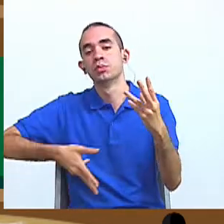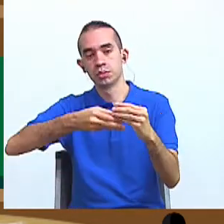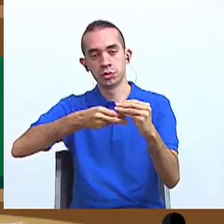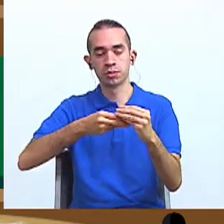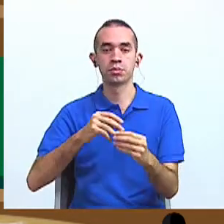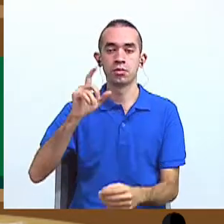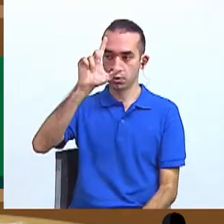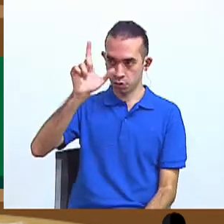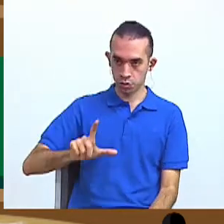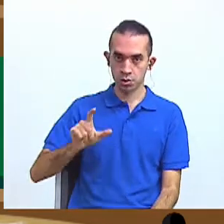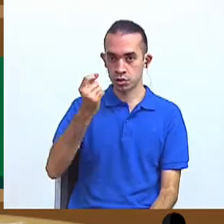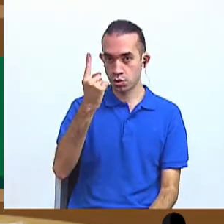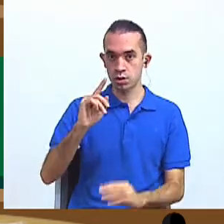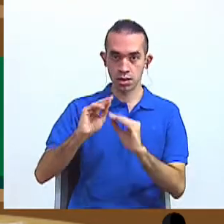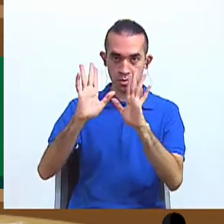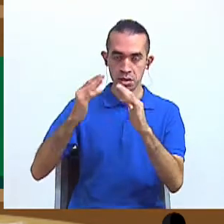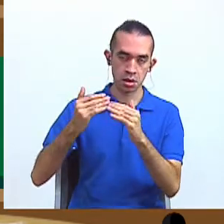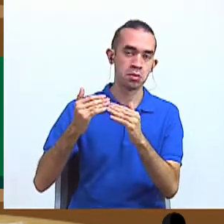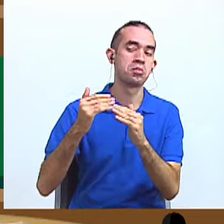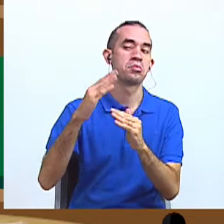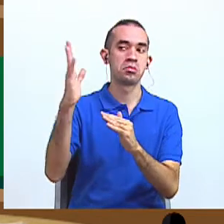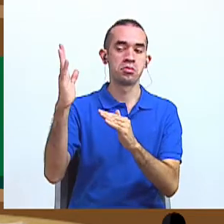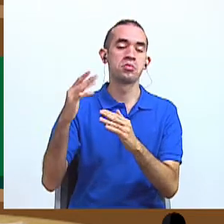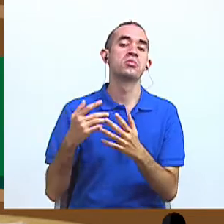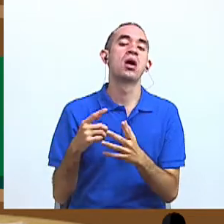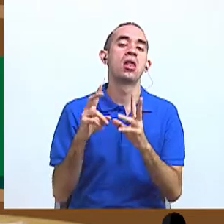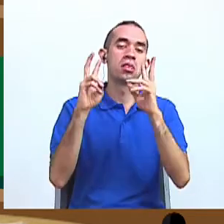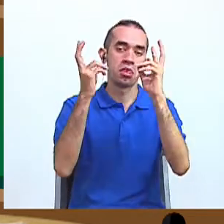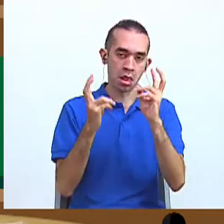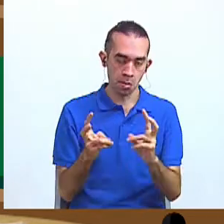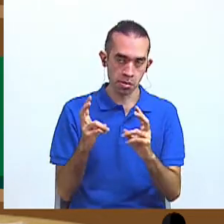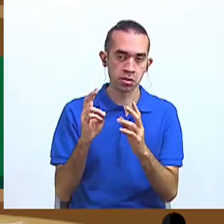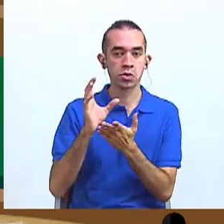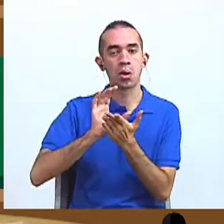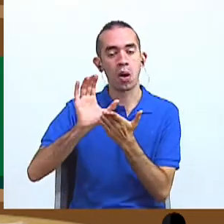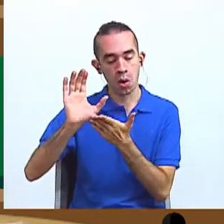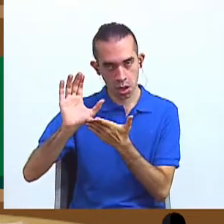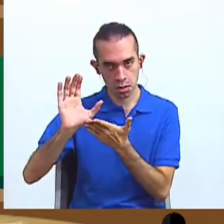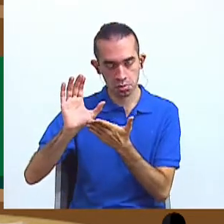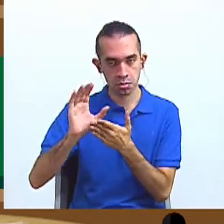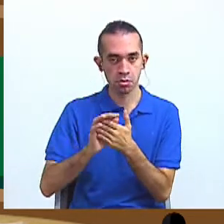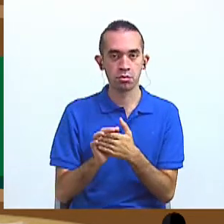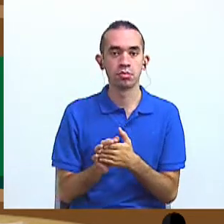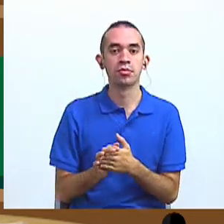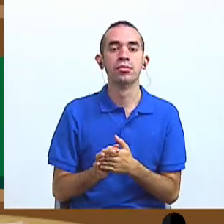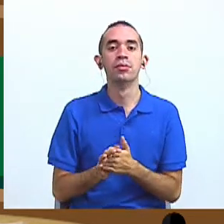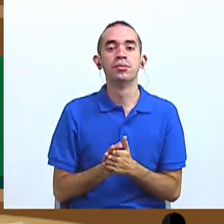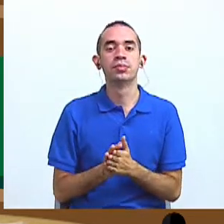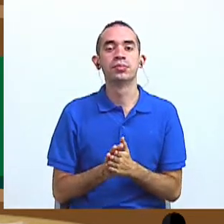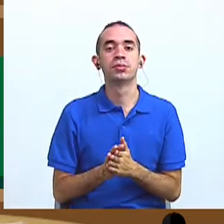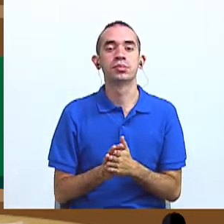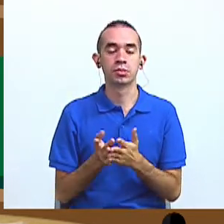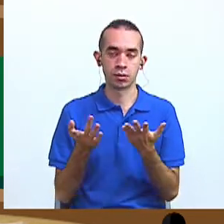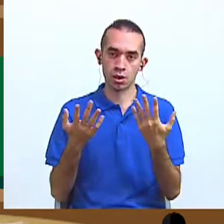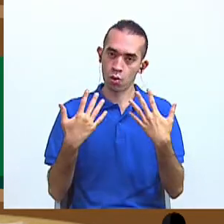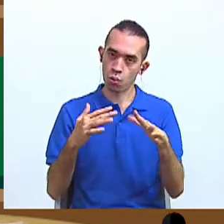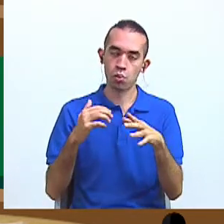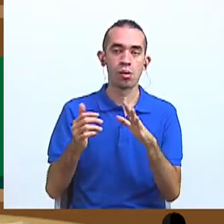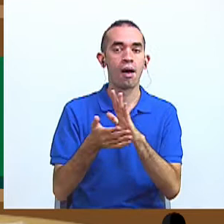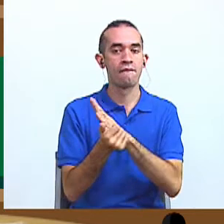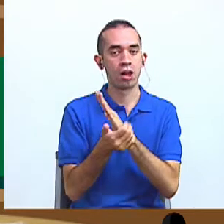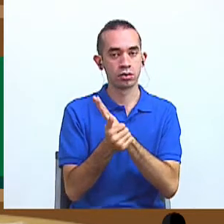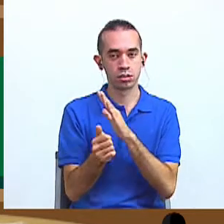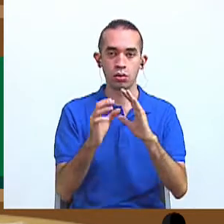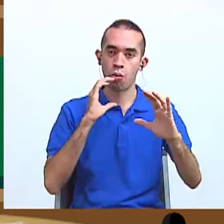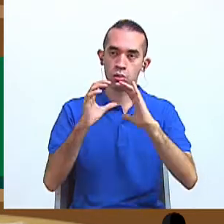mañana abordaremos temáticas de las guías autónomas de nivel de secundaria. Sí, fortaleceremos nuestras habilidades de comunicación